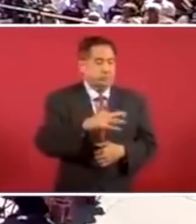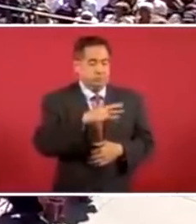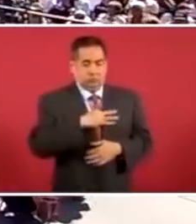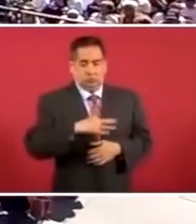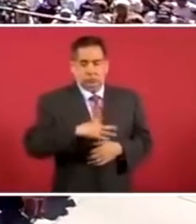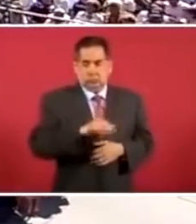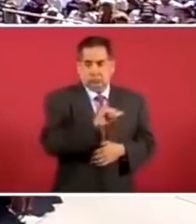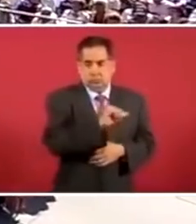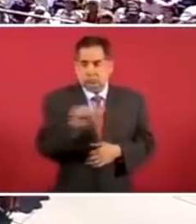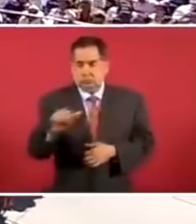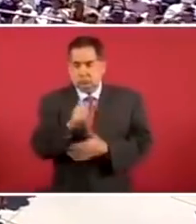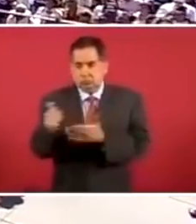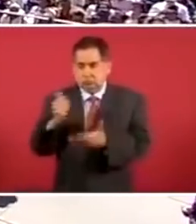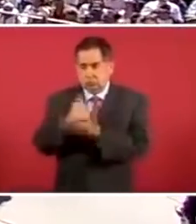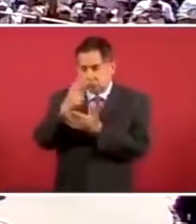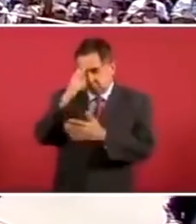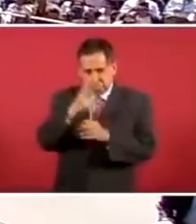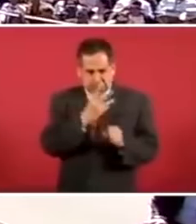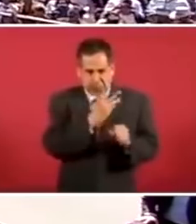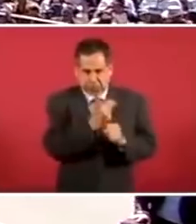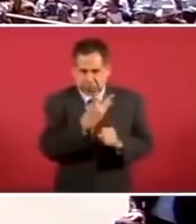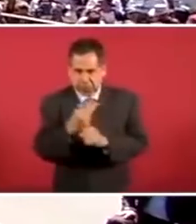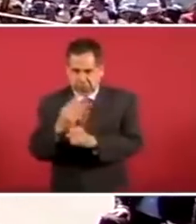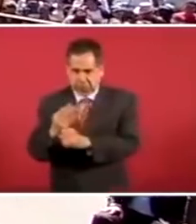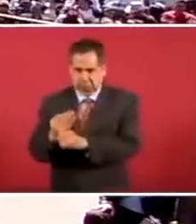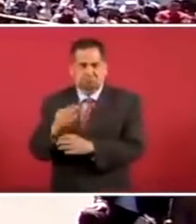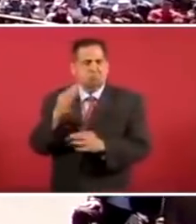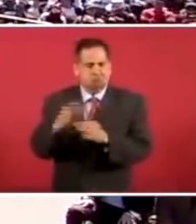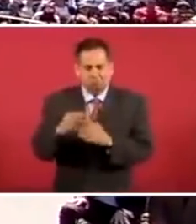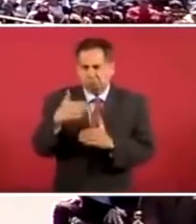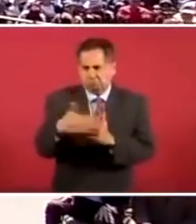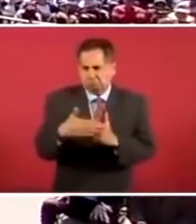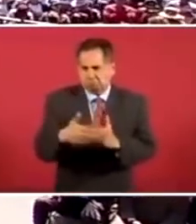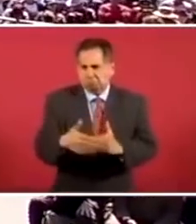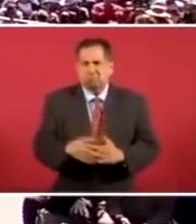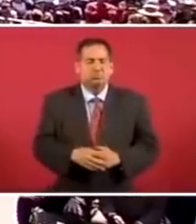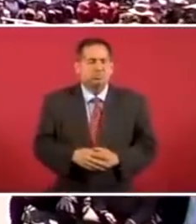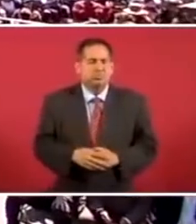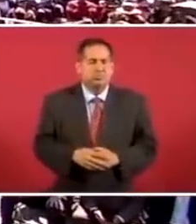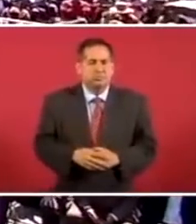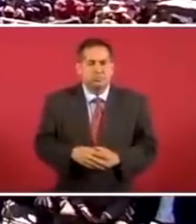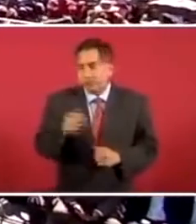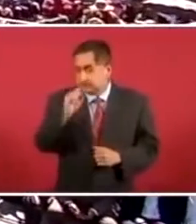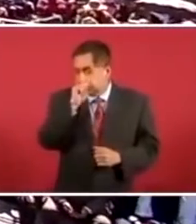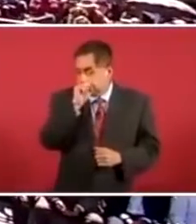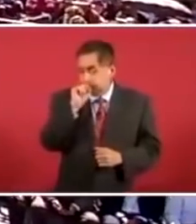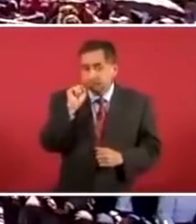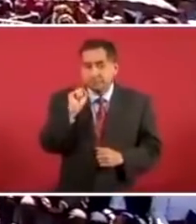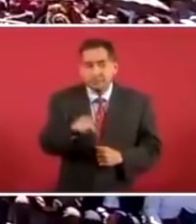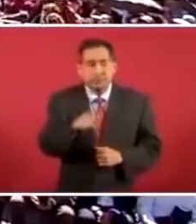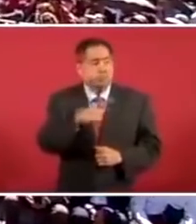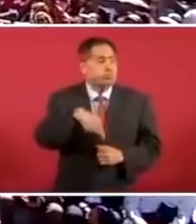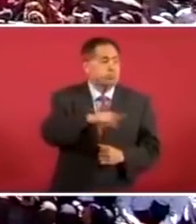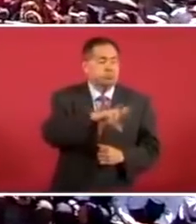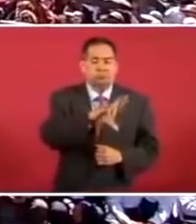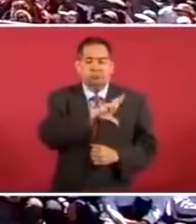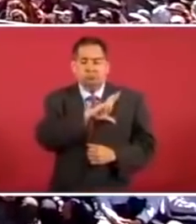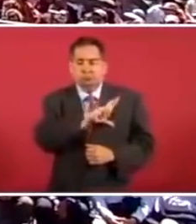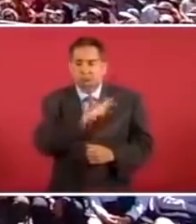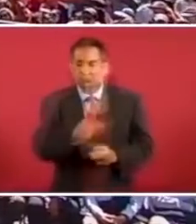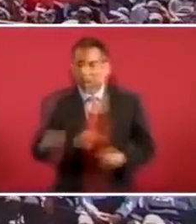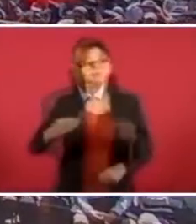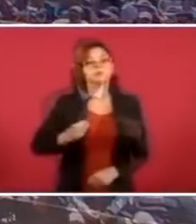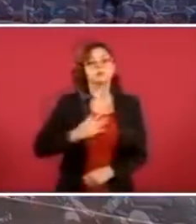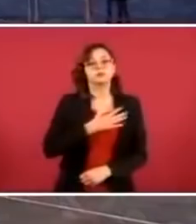siente vigoroso, basado en la adoración de una multitud adoctrinada, incondicional y